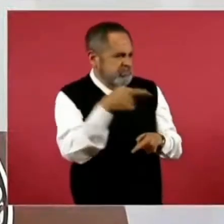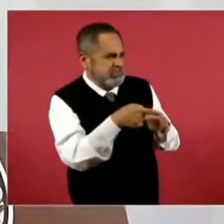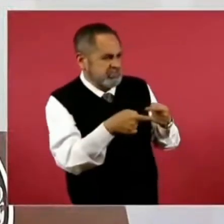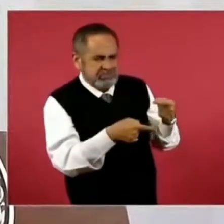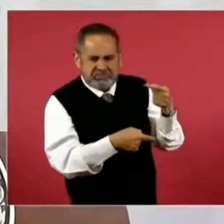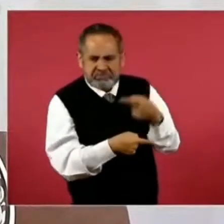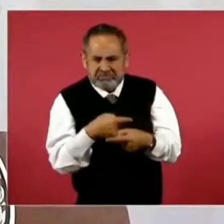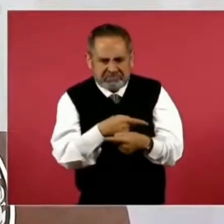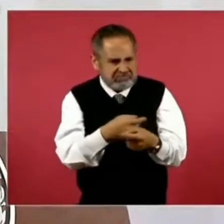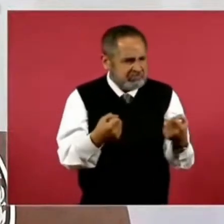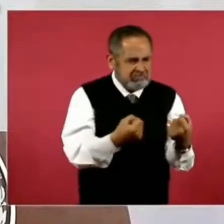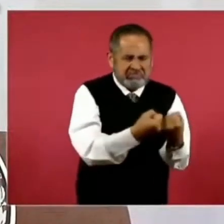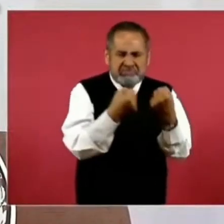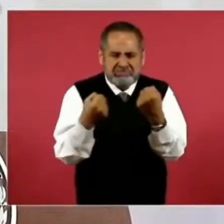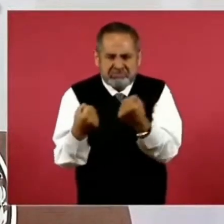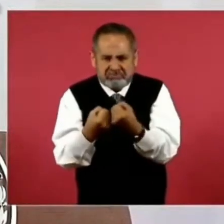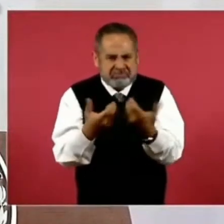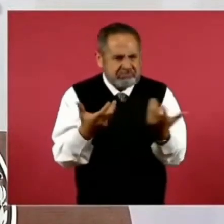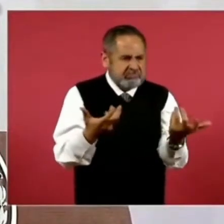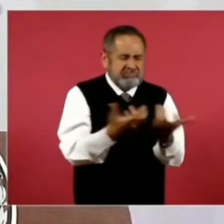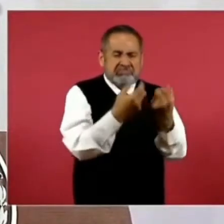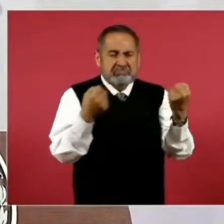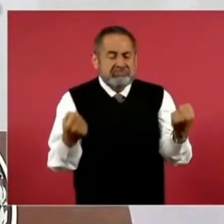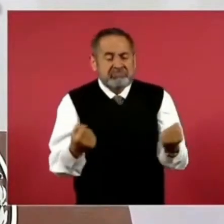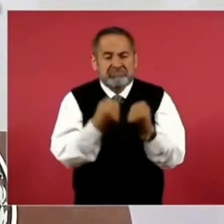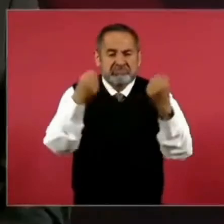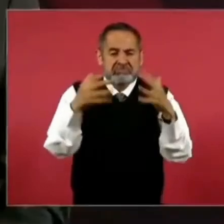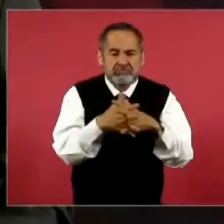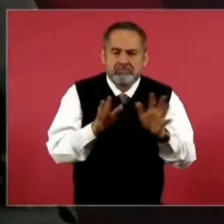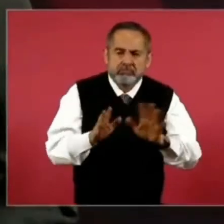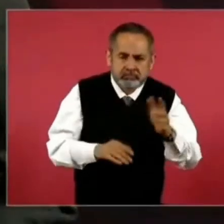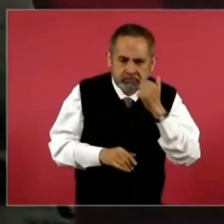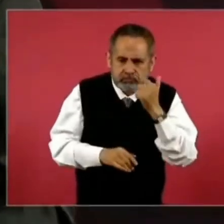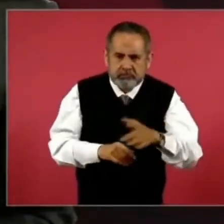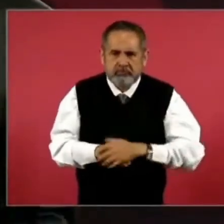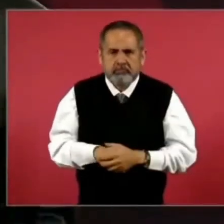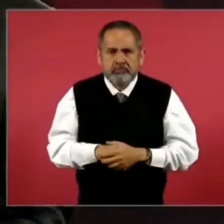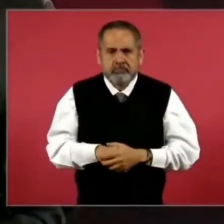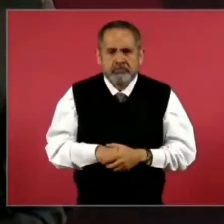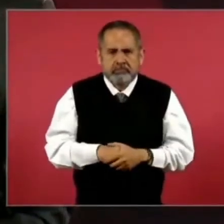Me refiero a bandas del crimen organizado. Las otras bandas